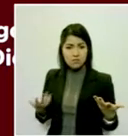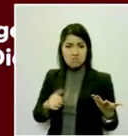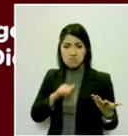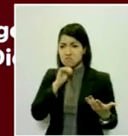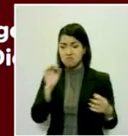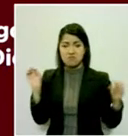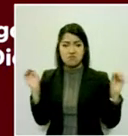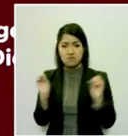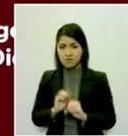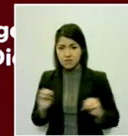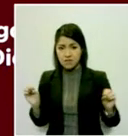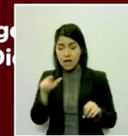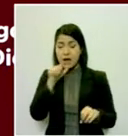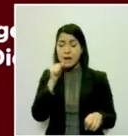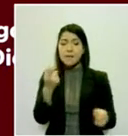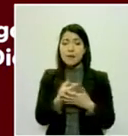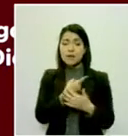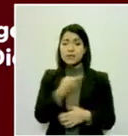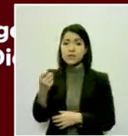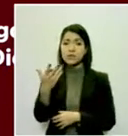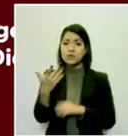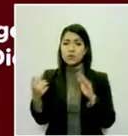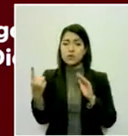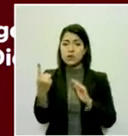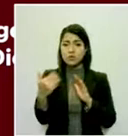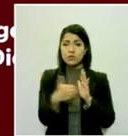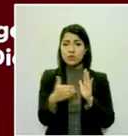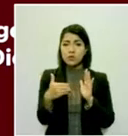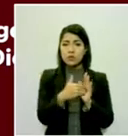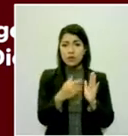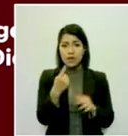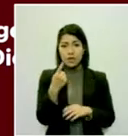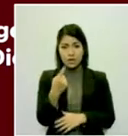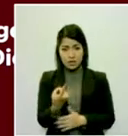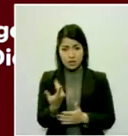Bachilleres. 151 millones por retenciones de